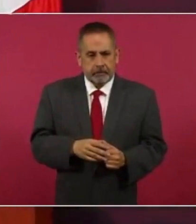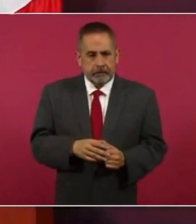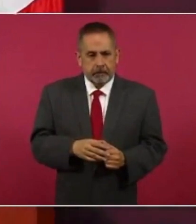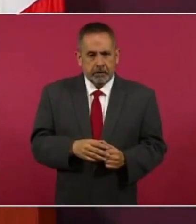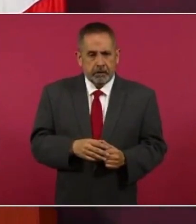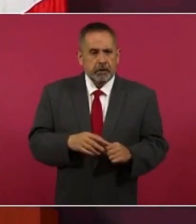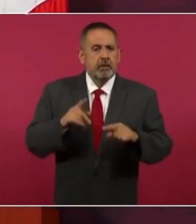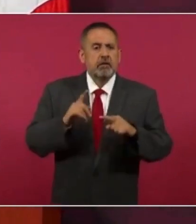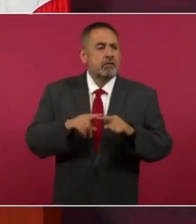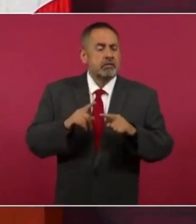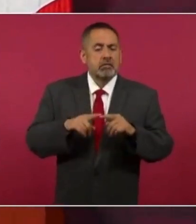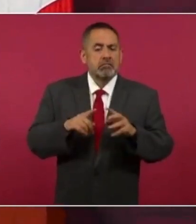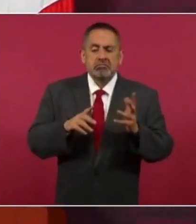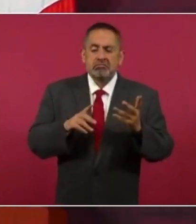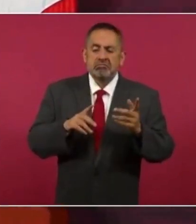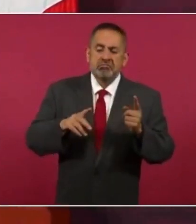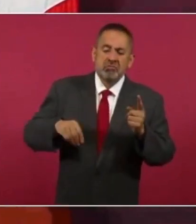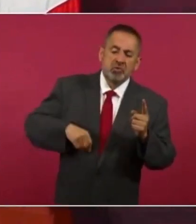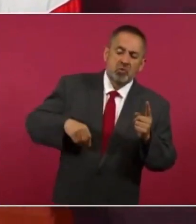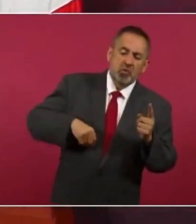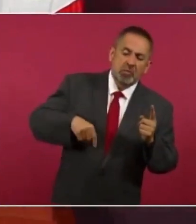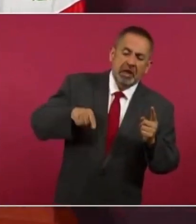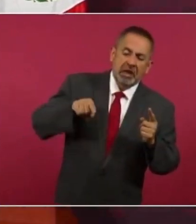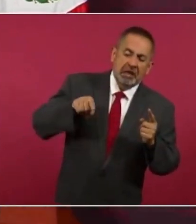quieren que recaiga en nuestro país